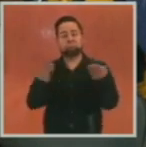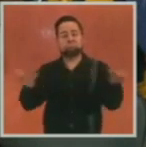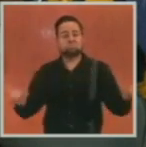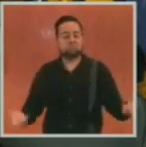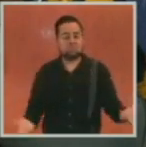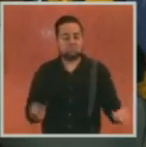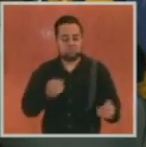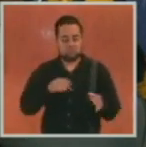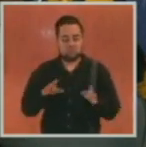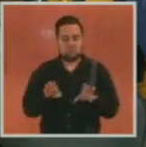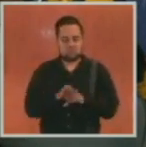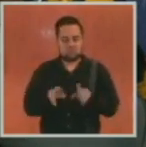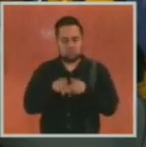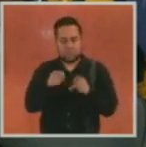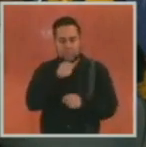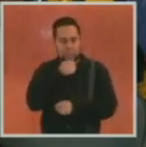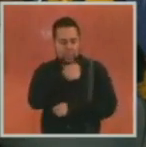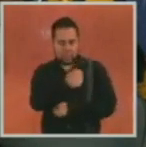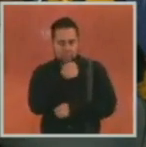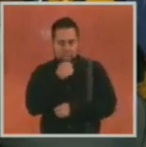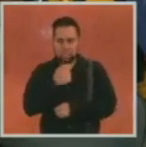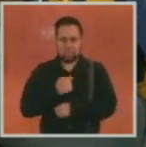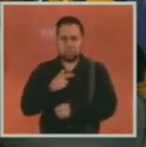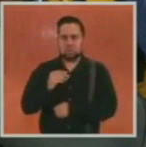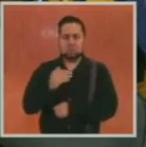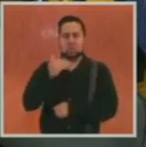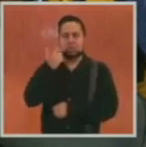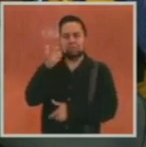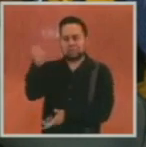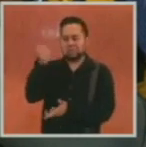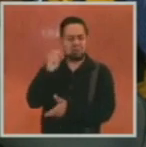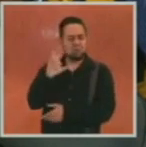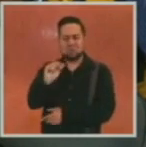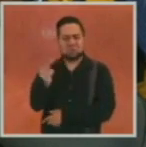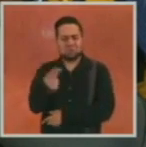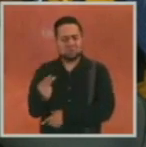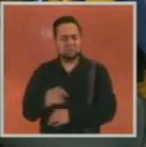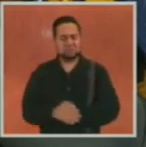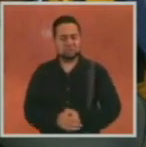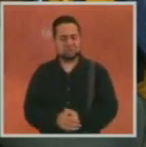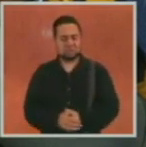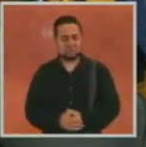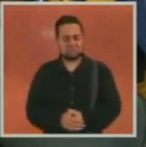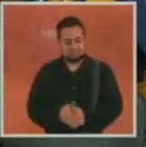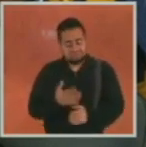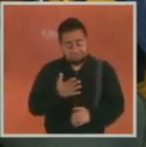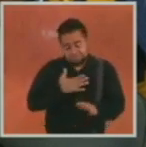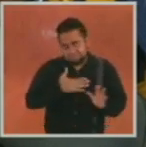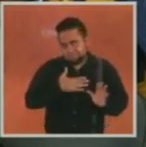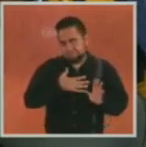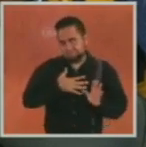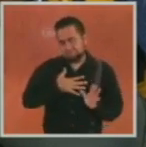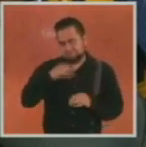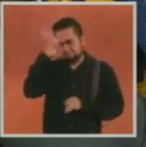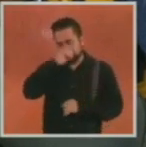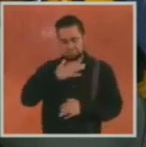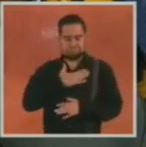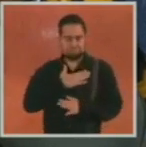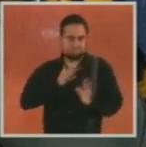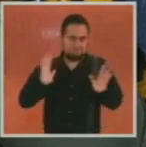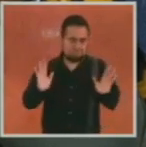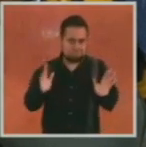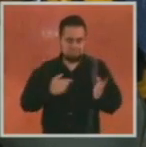nosotros como periodistas no queremos un fideicomiso sí es es mi percepción personal eh de lo que ha presentado